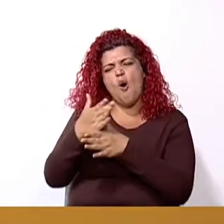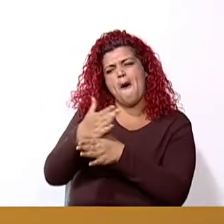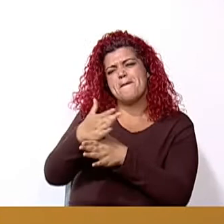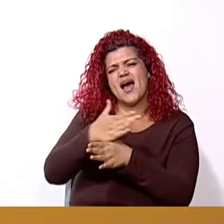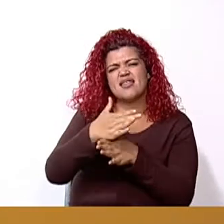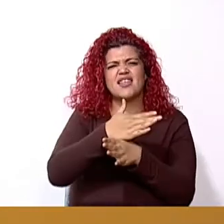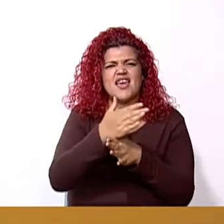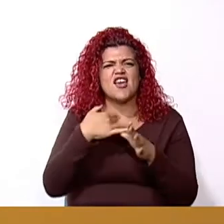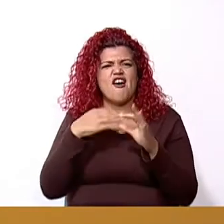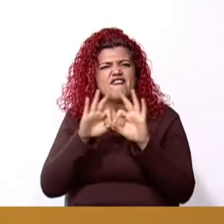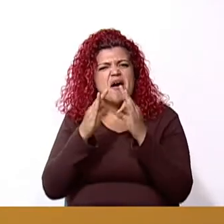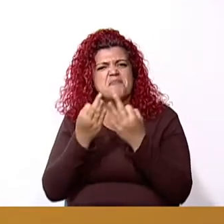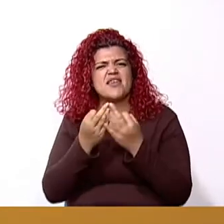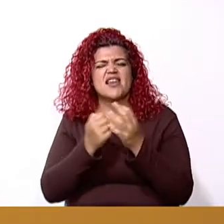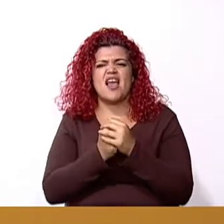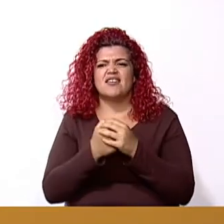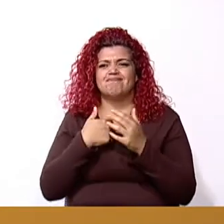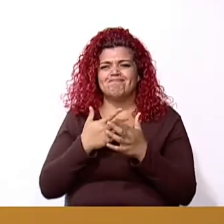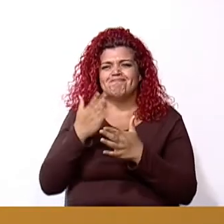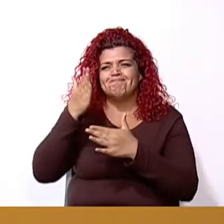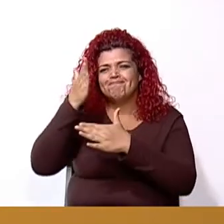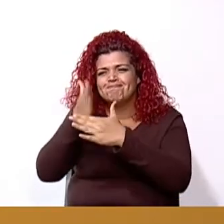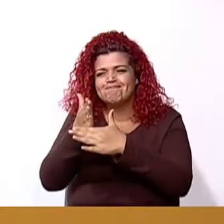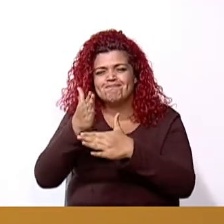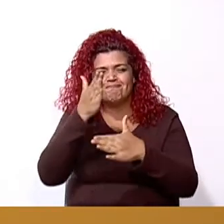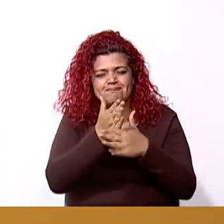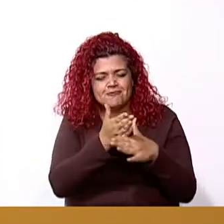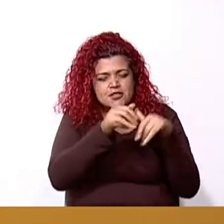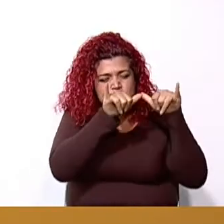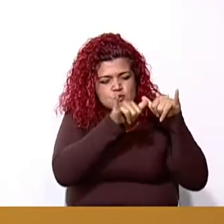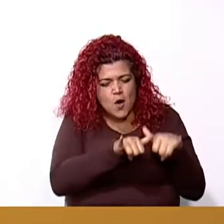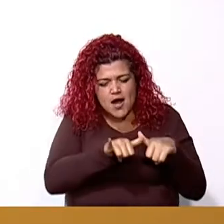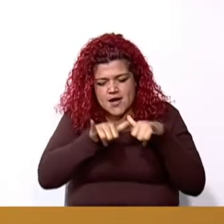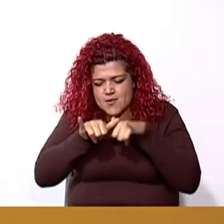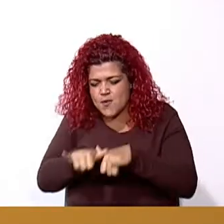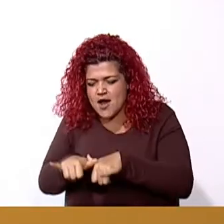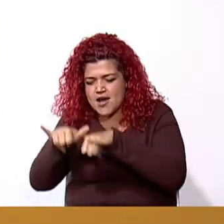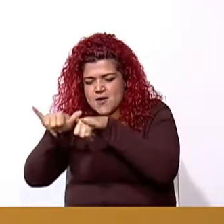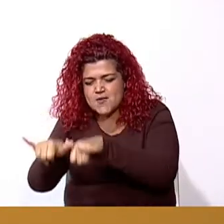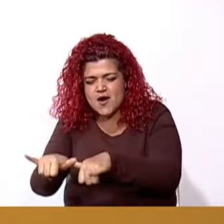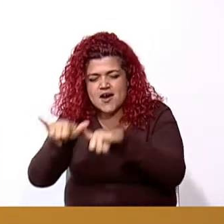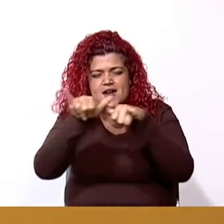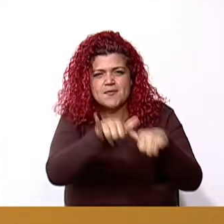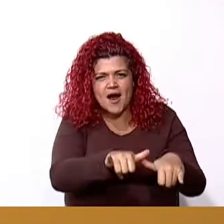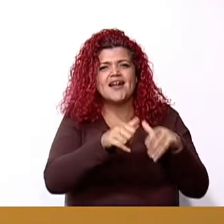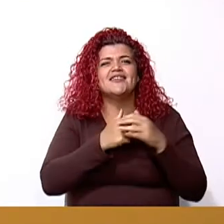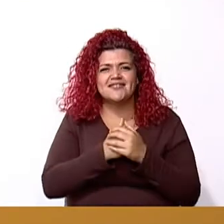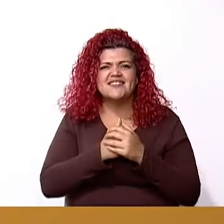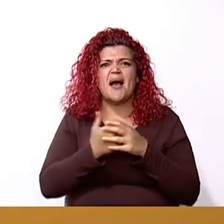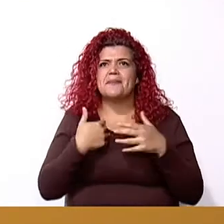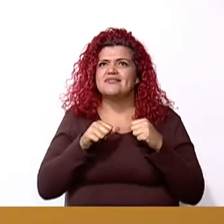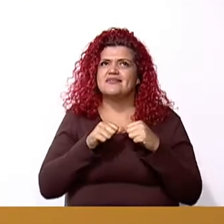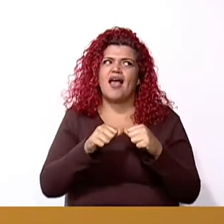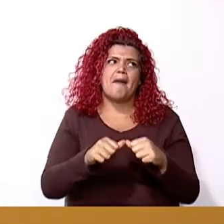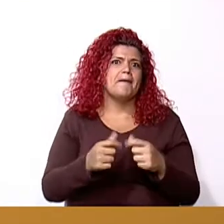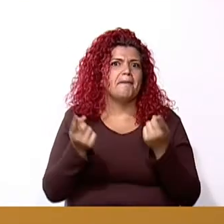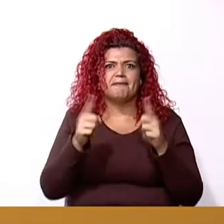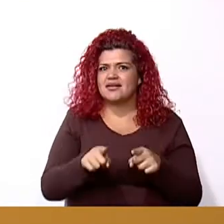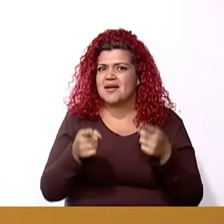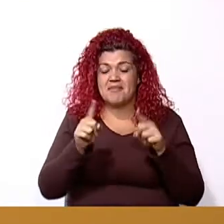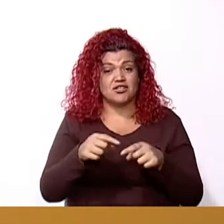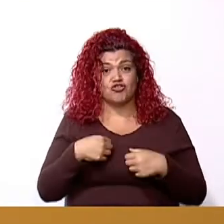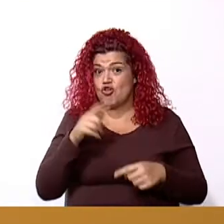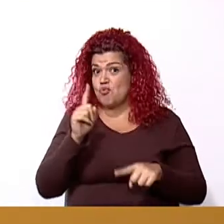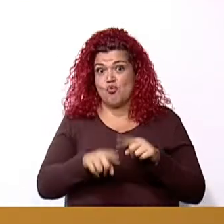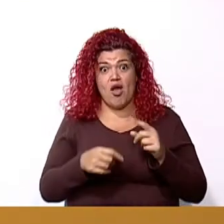con nuestra familia y repartir en partes iguales? A mí casi que siempre me pasa, porque bueno, yo no